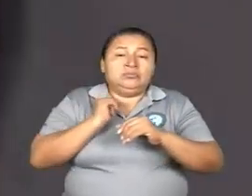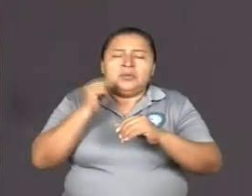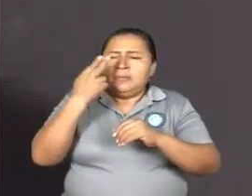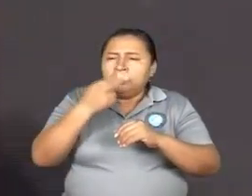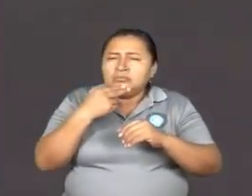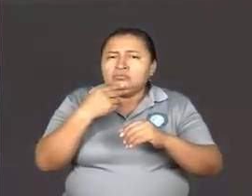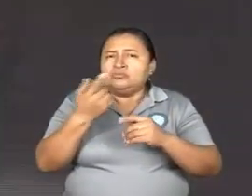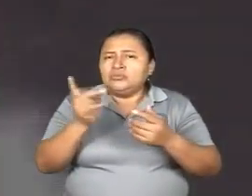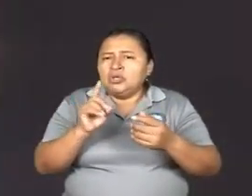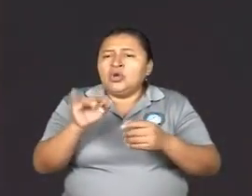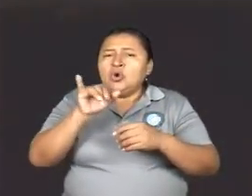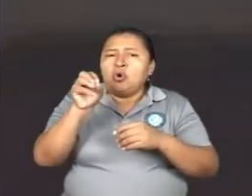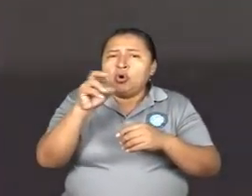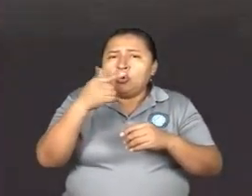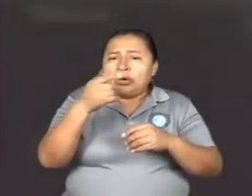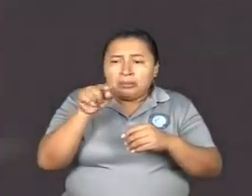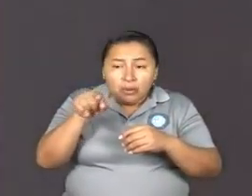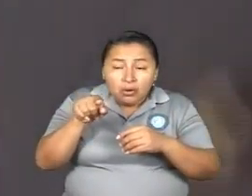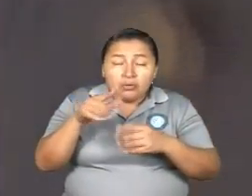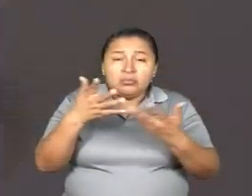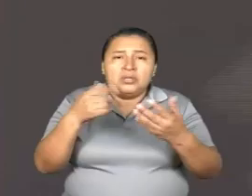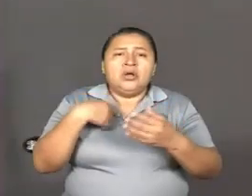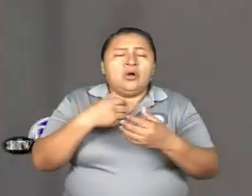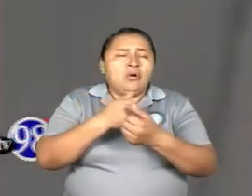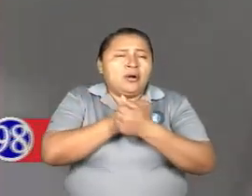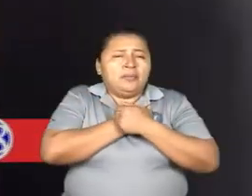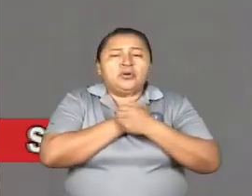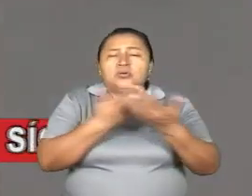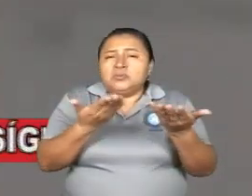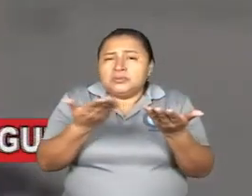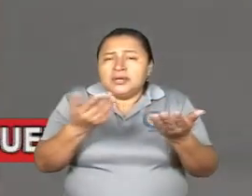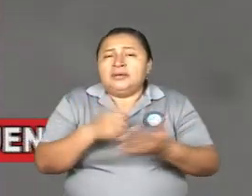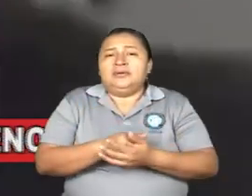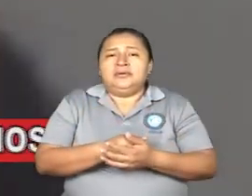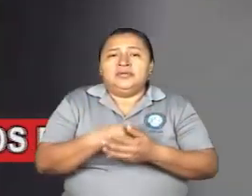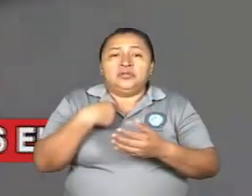preguntando: Jorge, ¿eres tú? Oh, querido, ¿cómo estás?